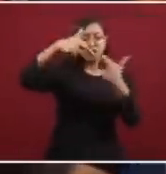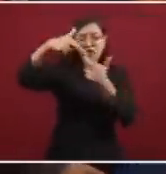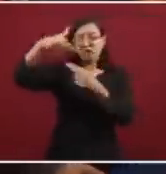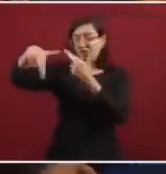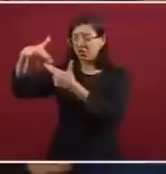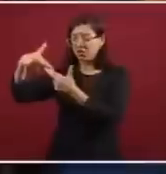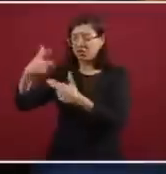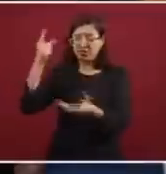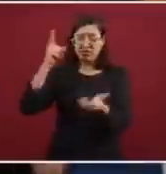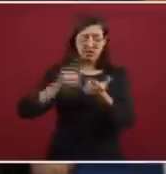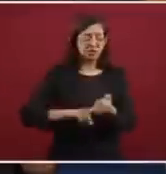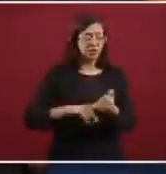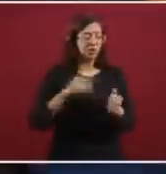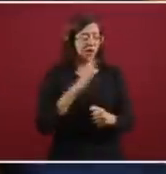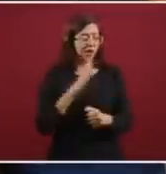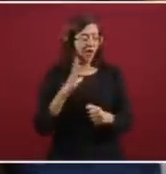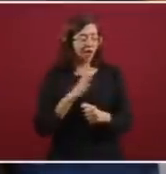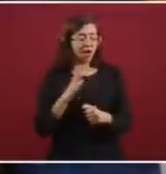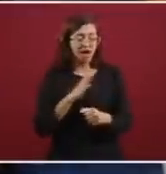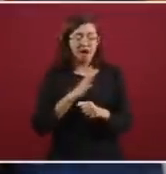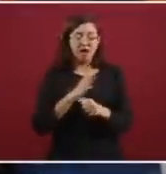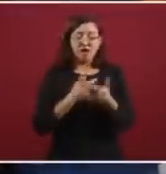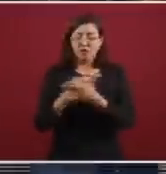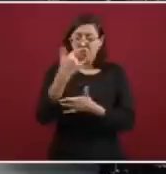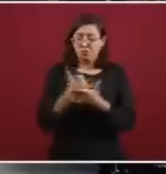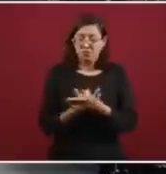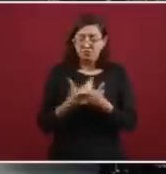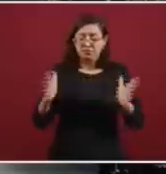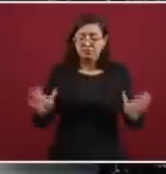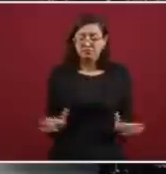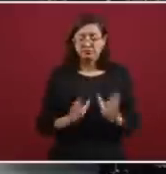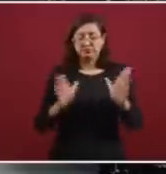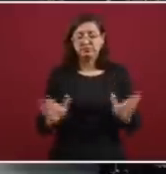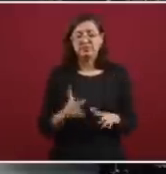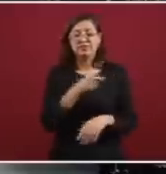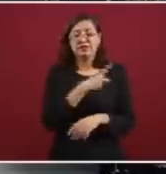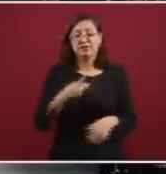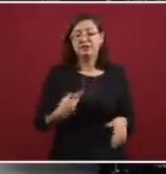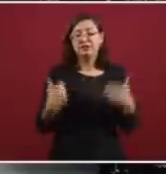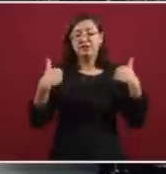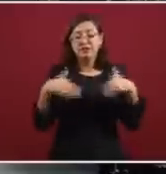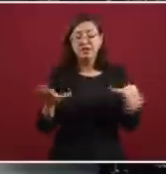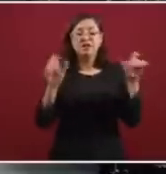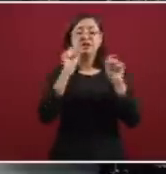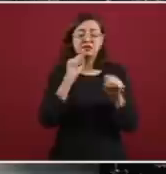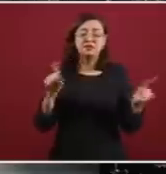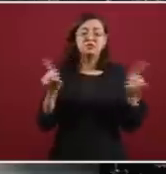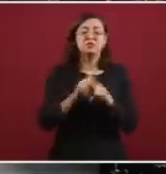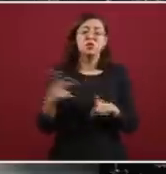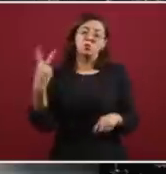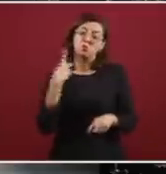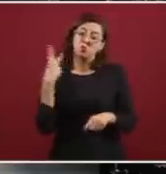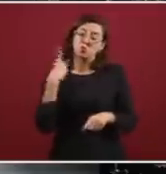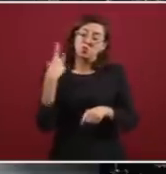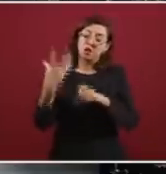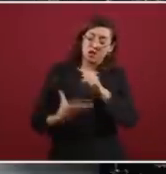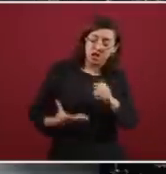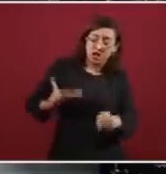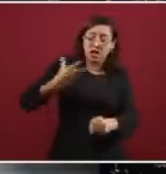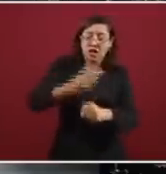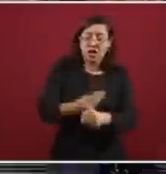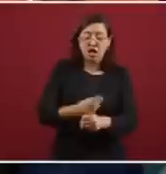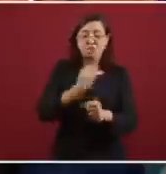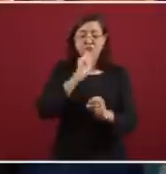detonadores del desarrollo. Y también debiera haber una política complementaria, porque a mí me gustaría que así como las